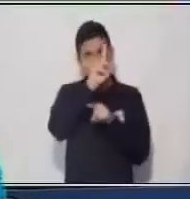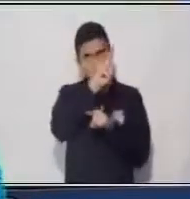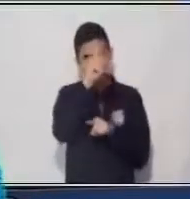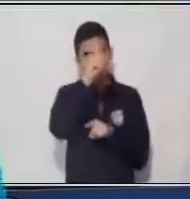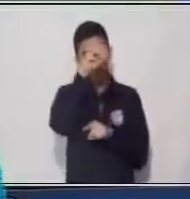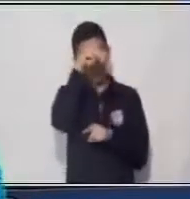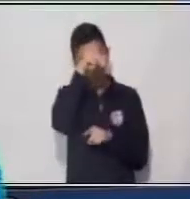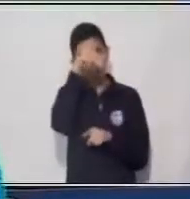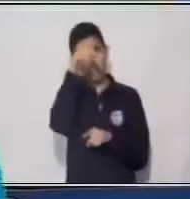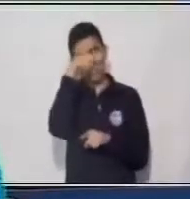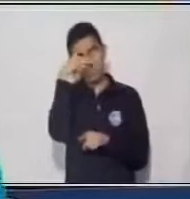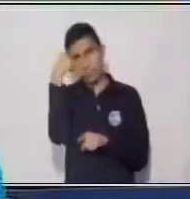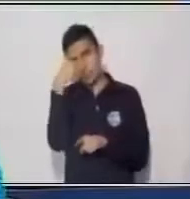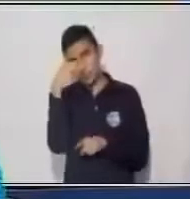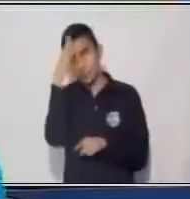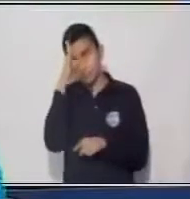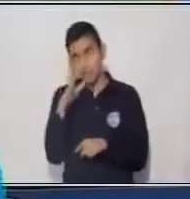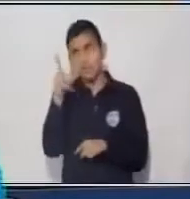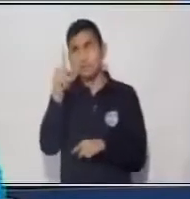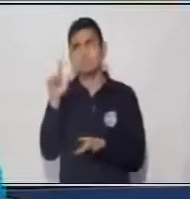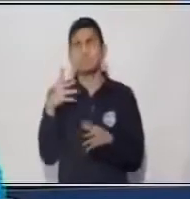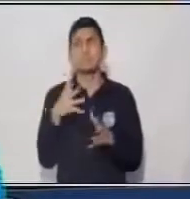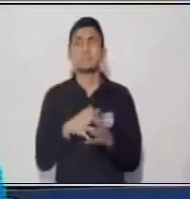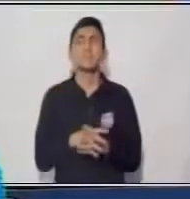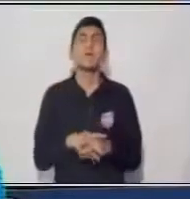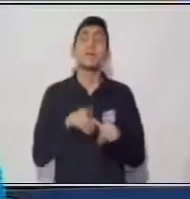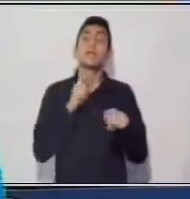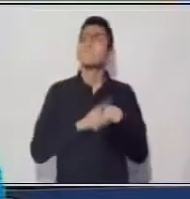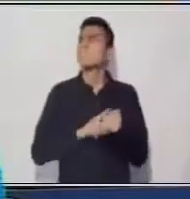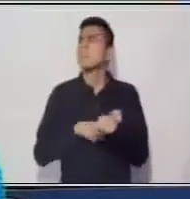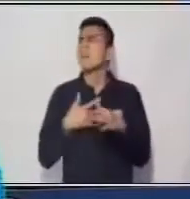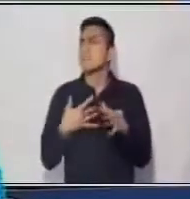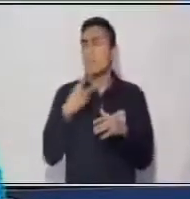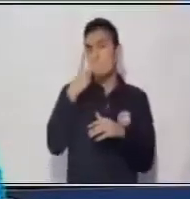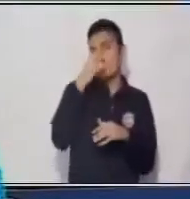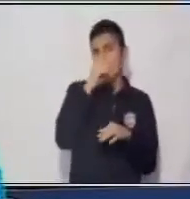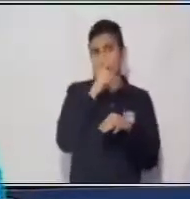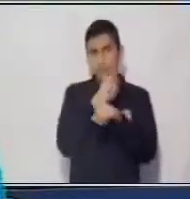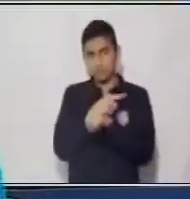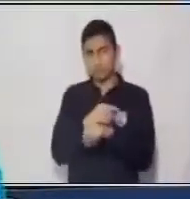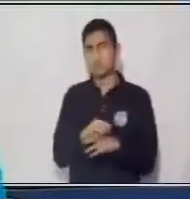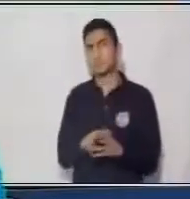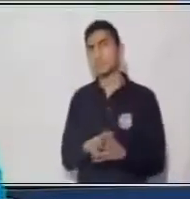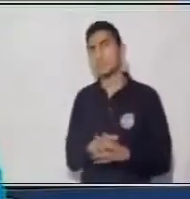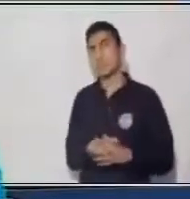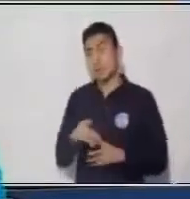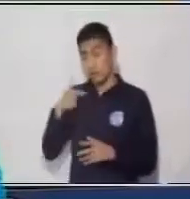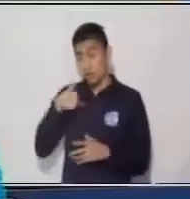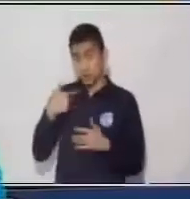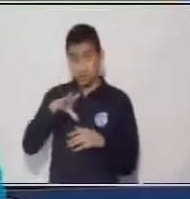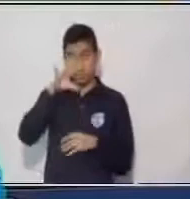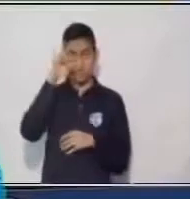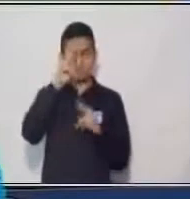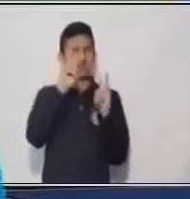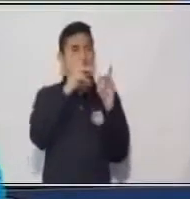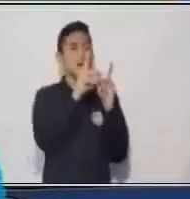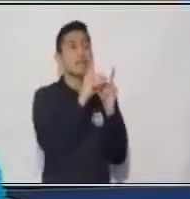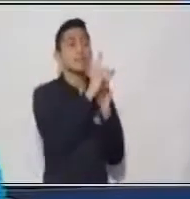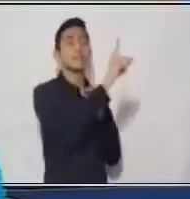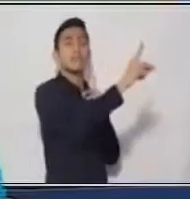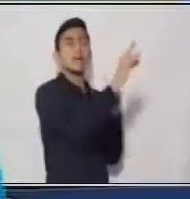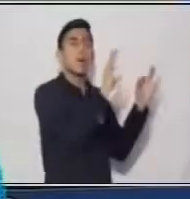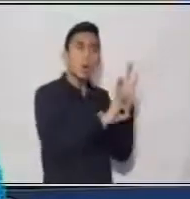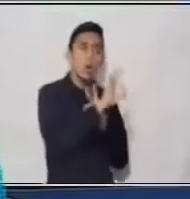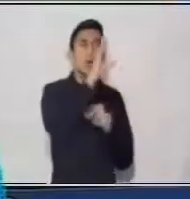tiempo igual a 20 segundos. Yo voy a encontrar la distancia o